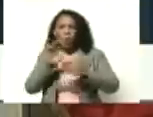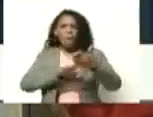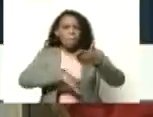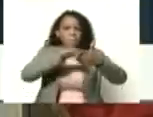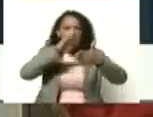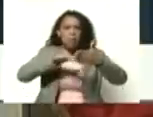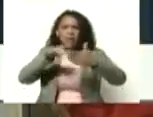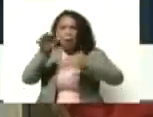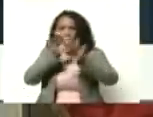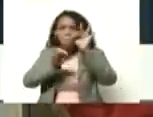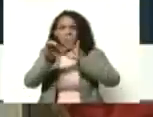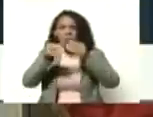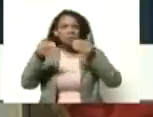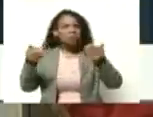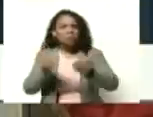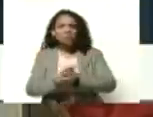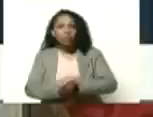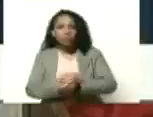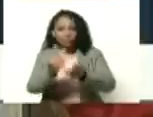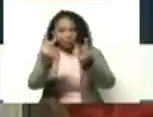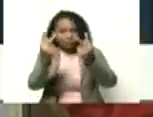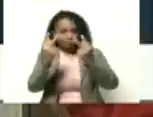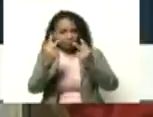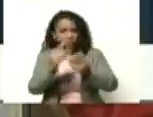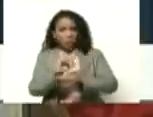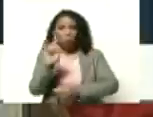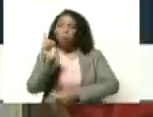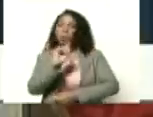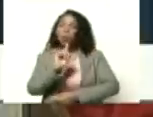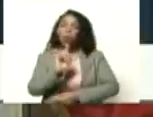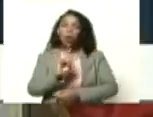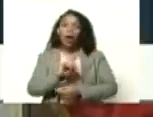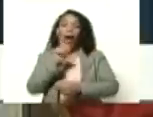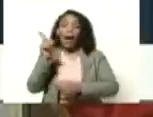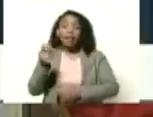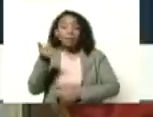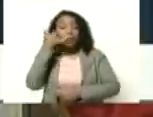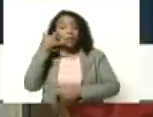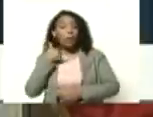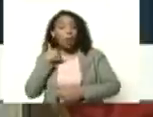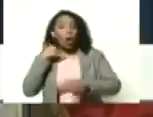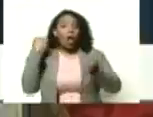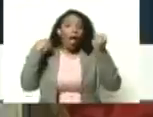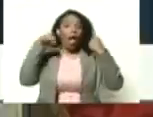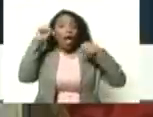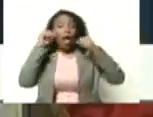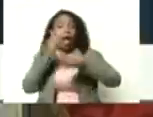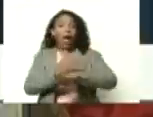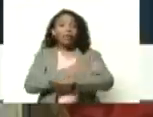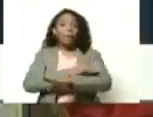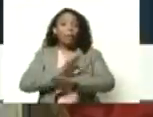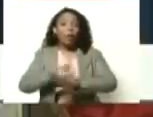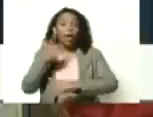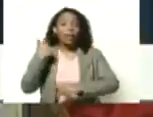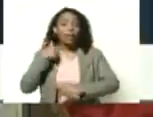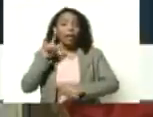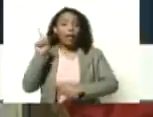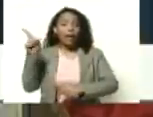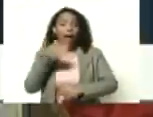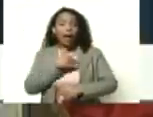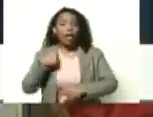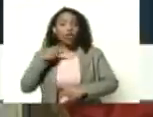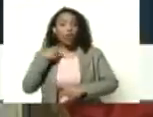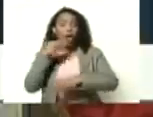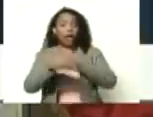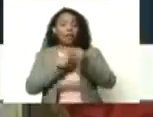explícame ustedes vean esto no es que ella me llamó es esperada el día anterior porque tenía que quería que yo le